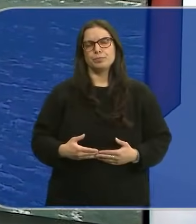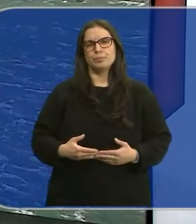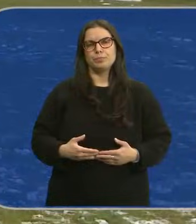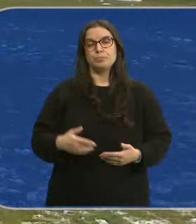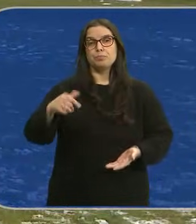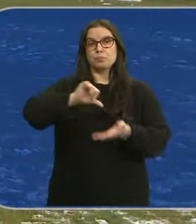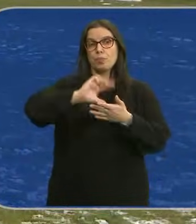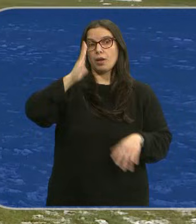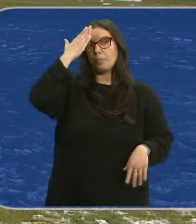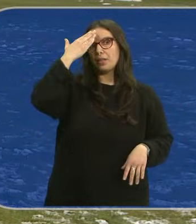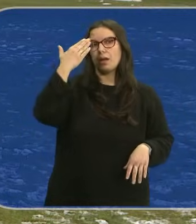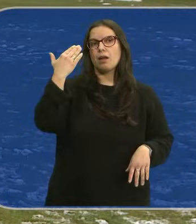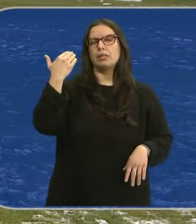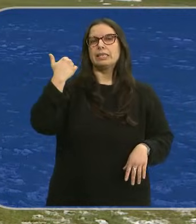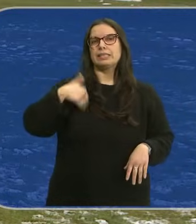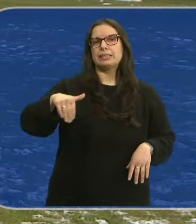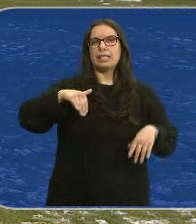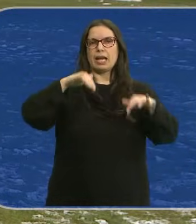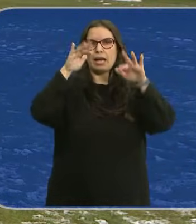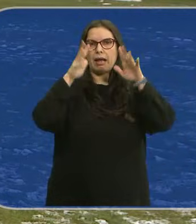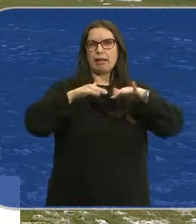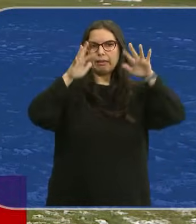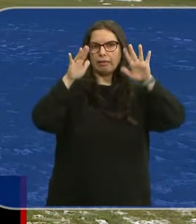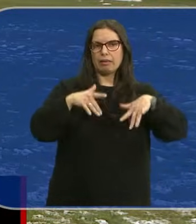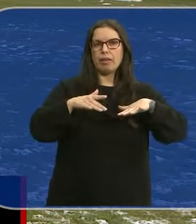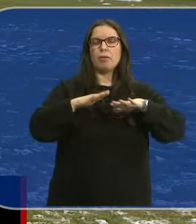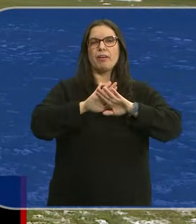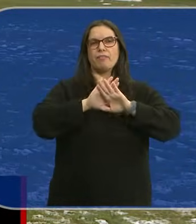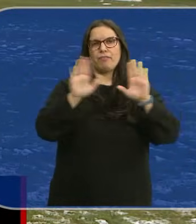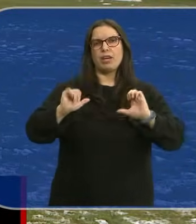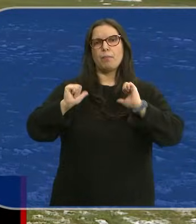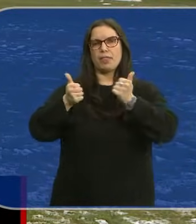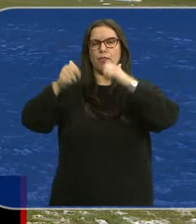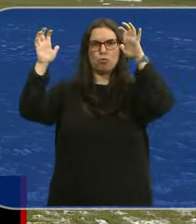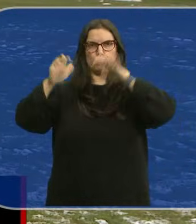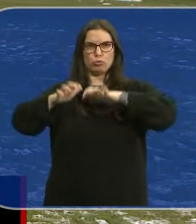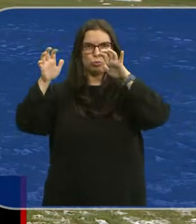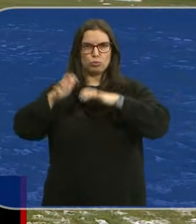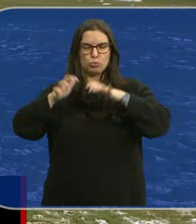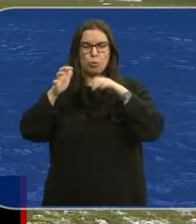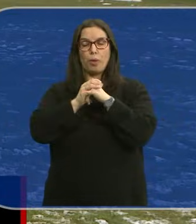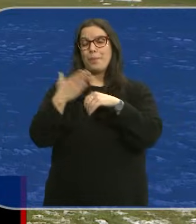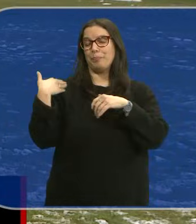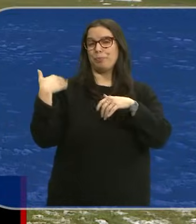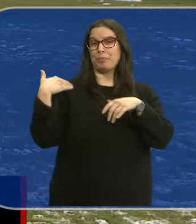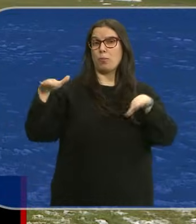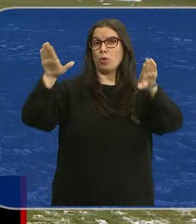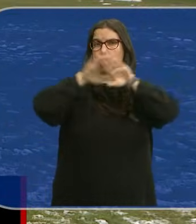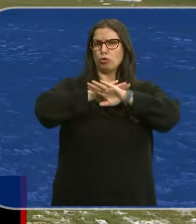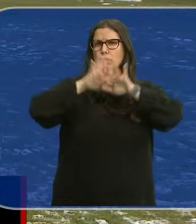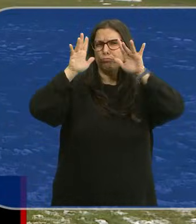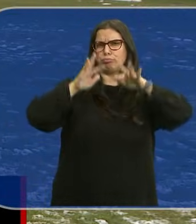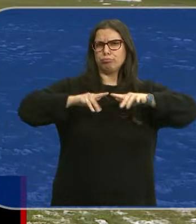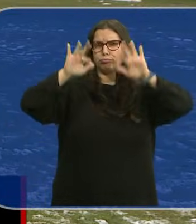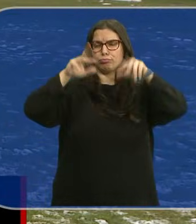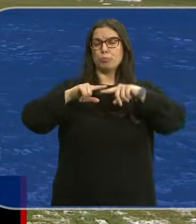Pues en la capital nos despedimos de esas precipitaciones y damos la bienvenida a la lluvia. Las nevadas de esta madrugada han afectado a